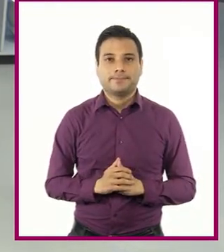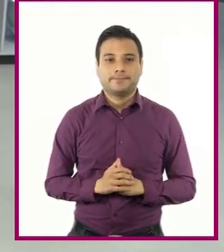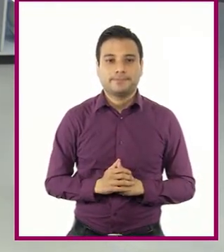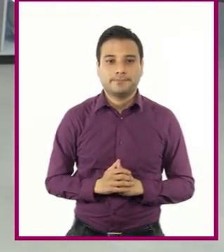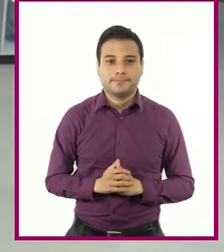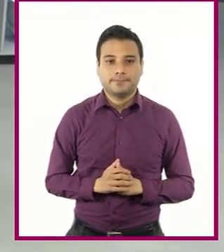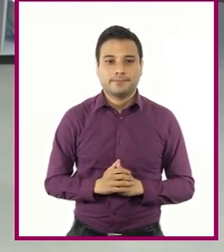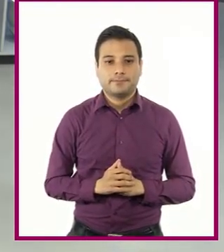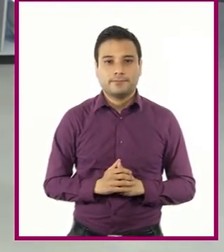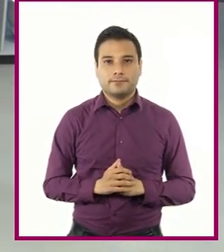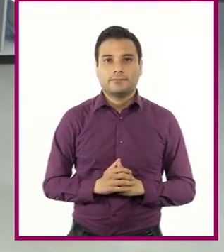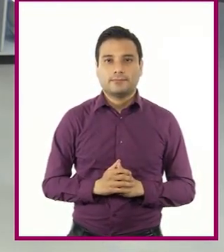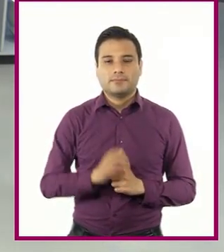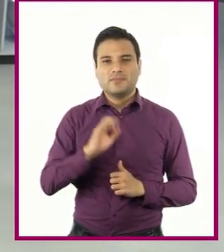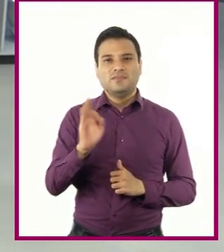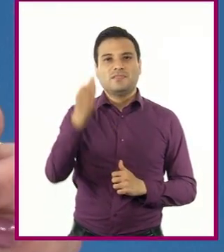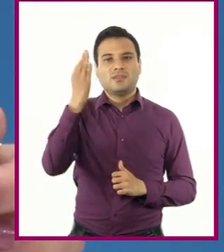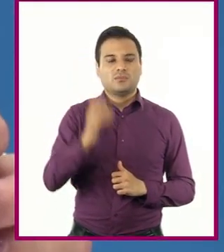¿Qué es el federalismo?